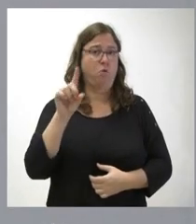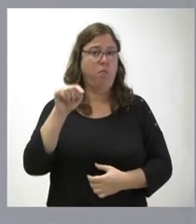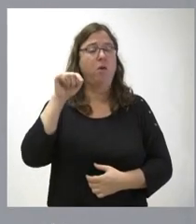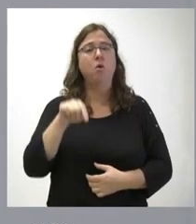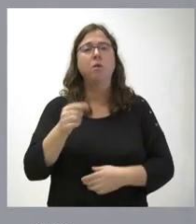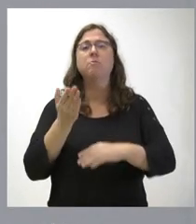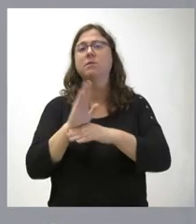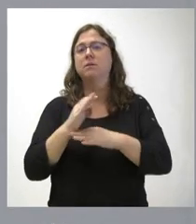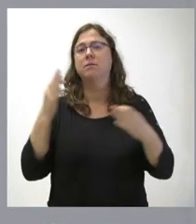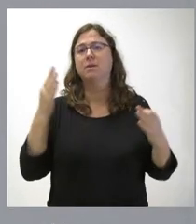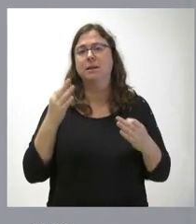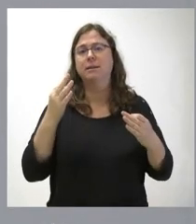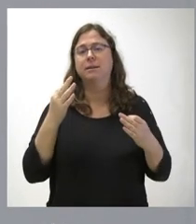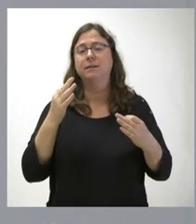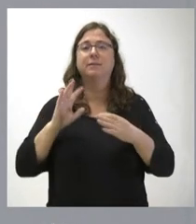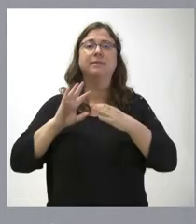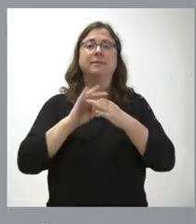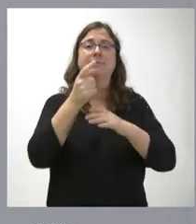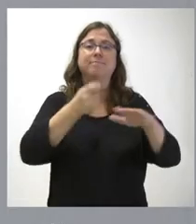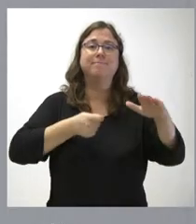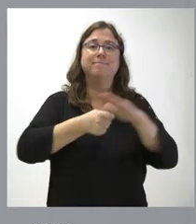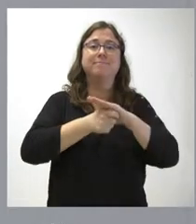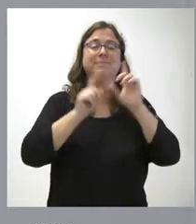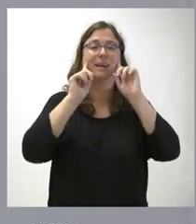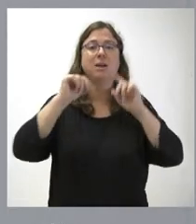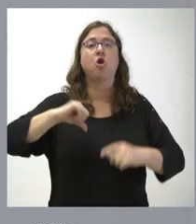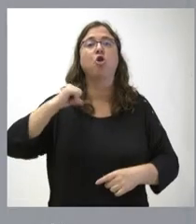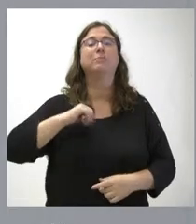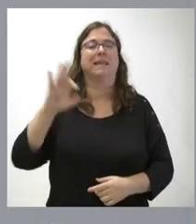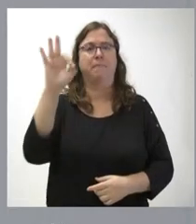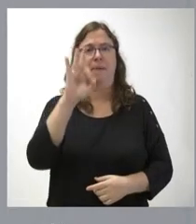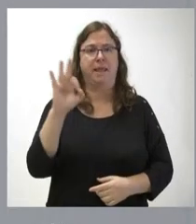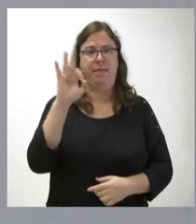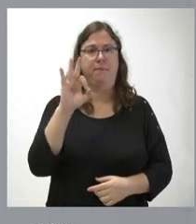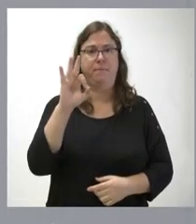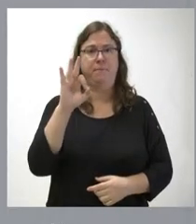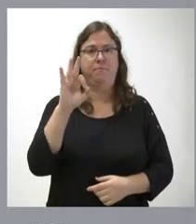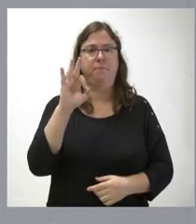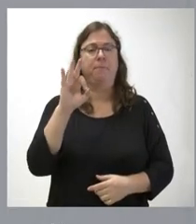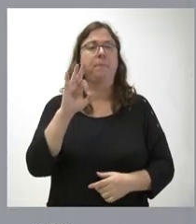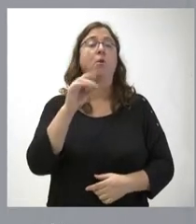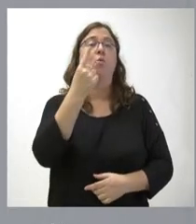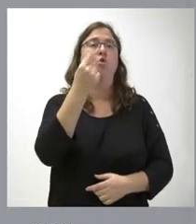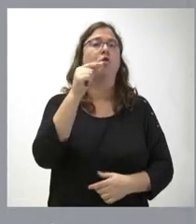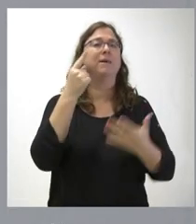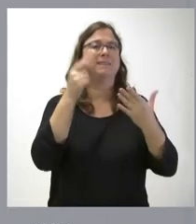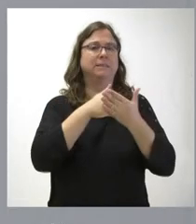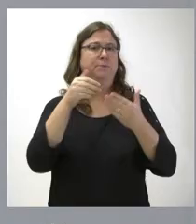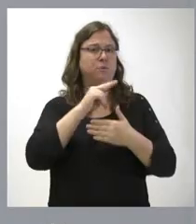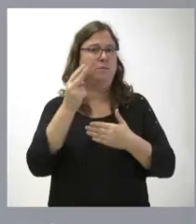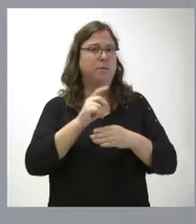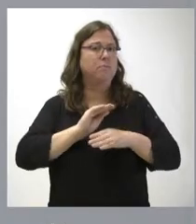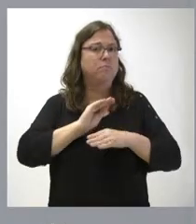presentamos es el relativo a la inversión en el hospital de Palencia estamos hablando de 1,6 millones de euros para el